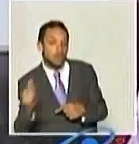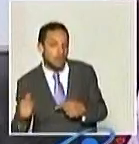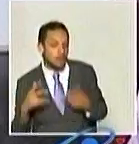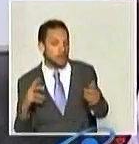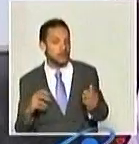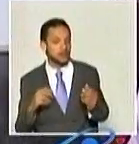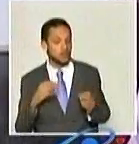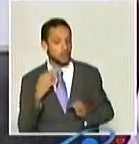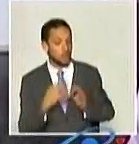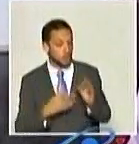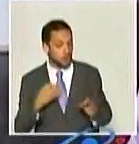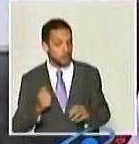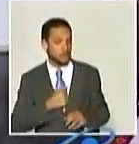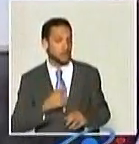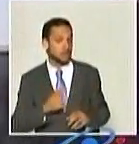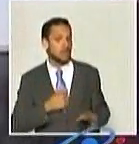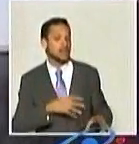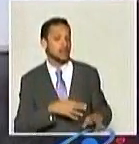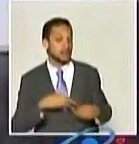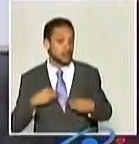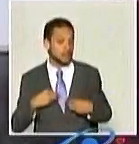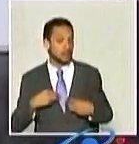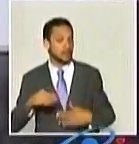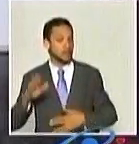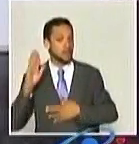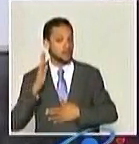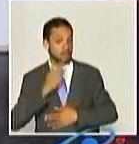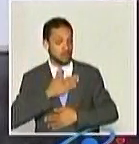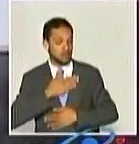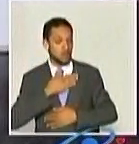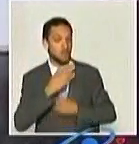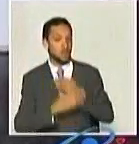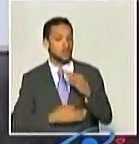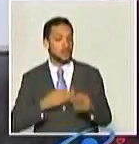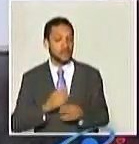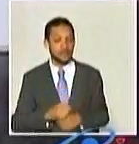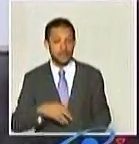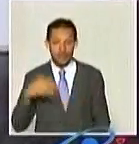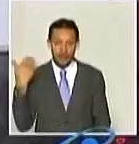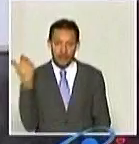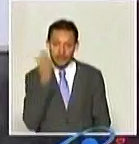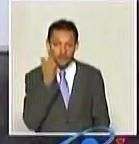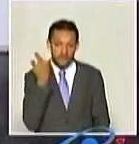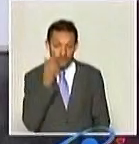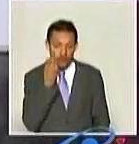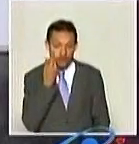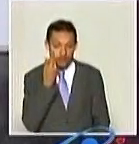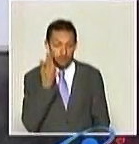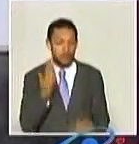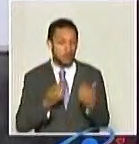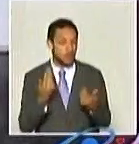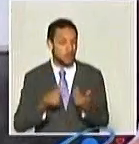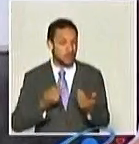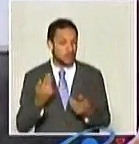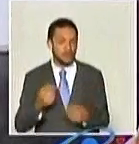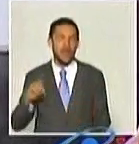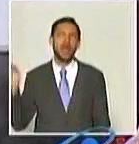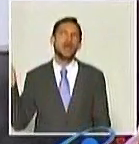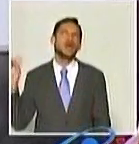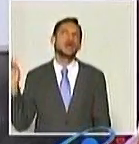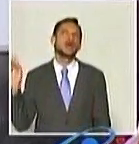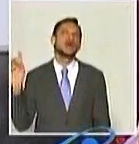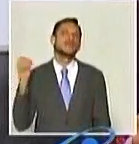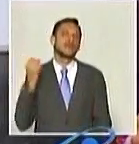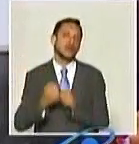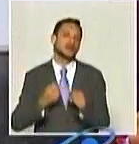ese compromiso. Porque es que una enfermedad, para que se desarrolle, lleva mucho tiempo. Por eso hay un